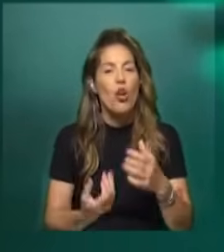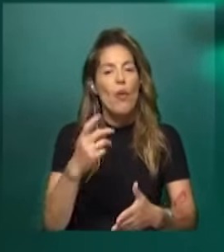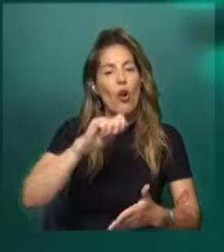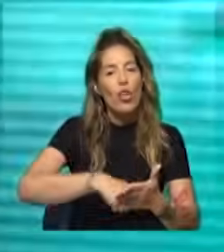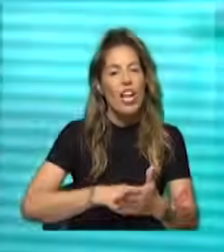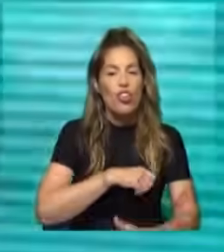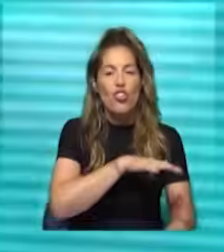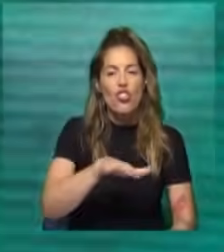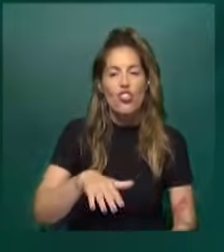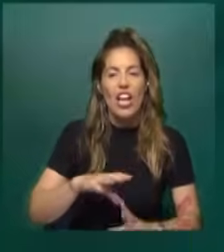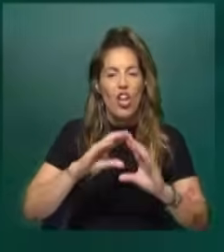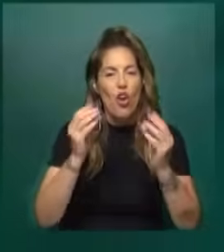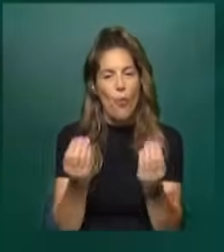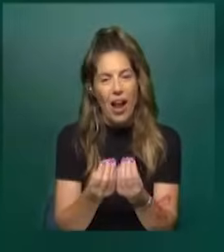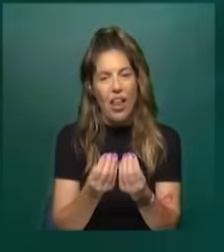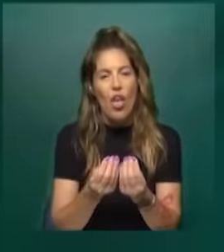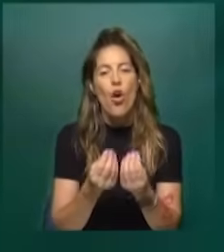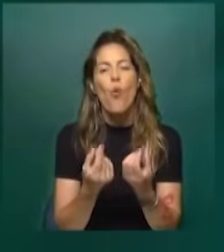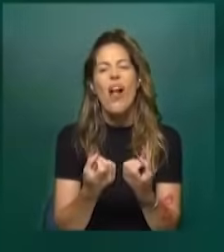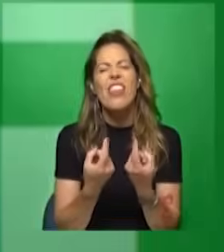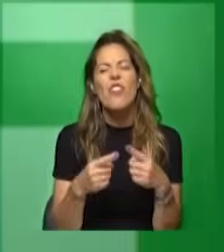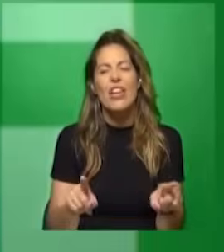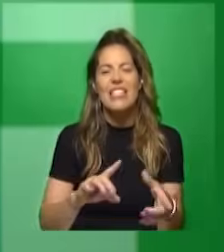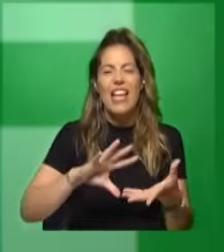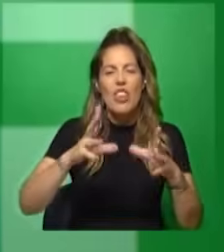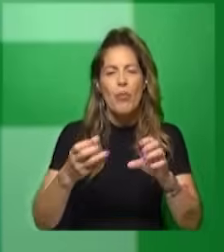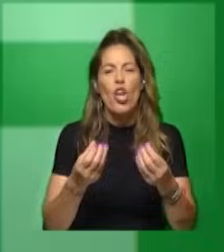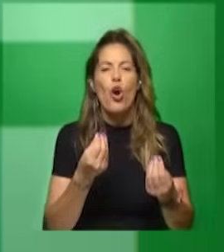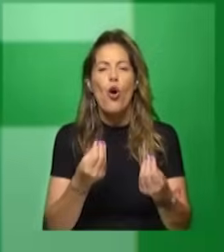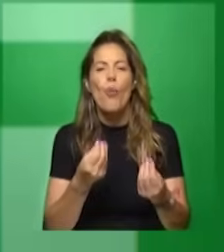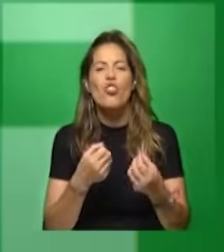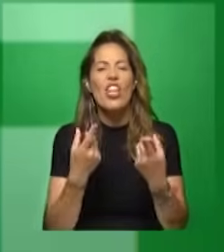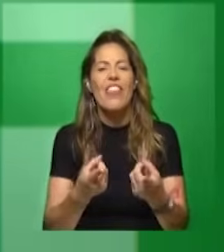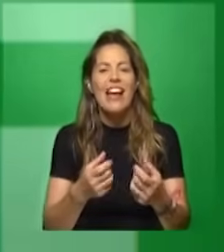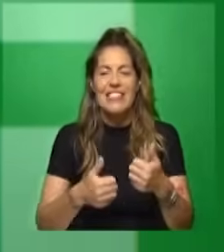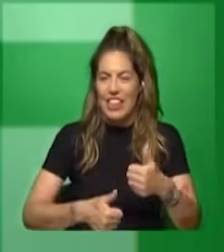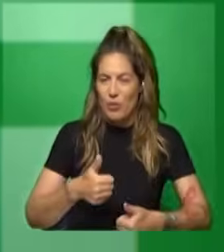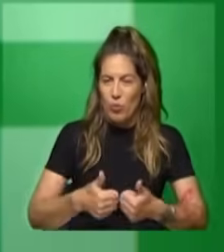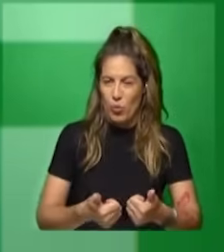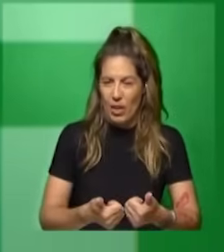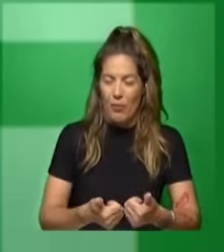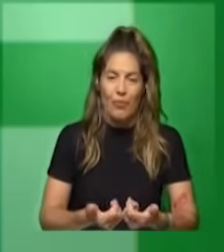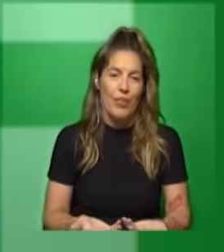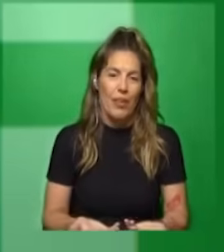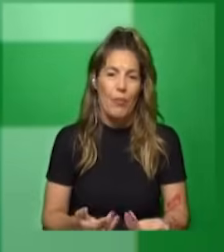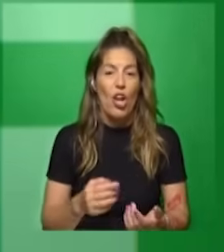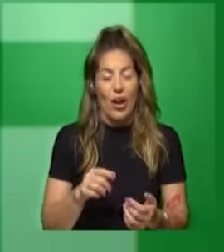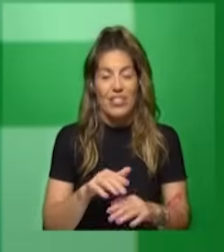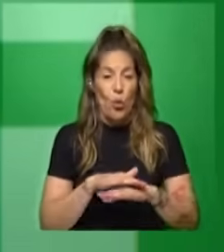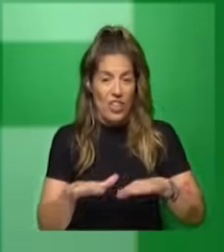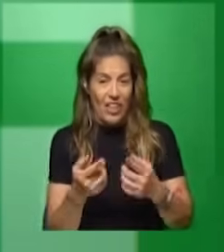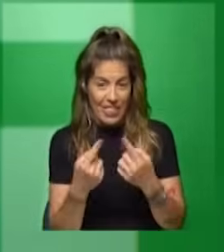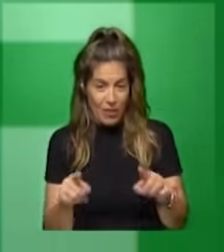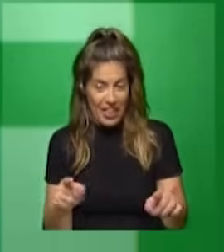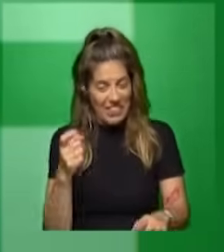social global. ¿Cuáles son las diferencias de modelos? ¿Cómo se da esa disputa? Bueno, eso ya nos pasa a otro nivel, si querés,